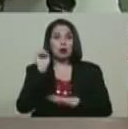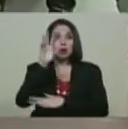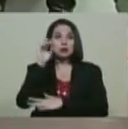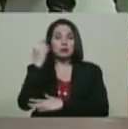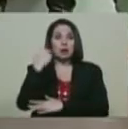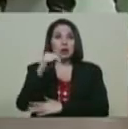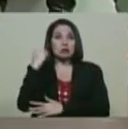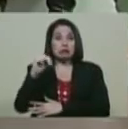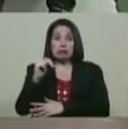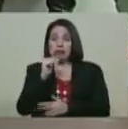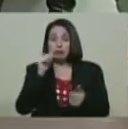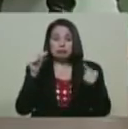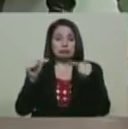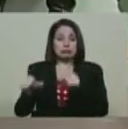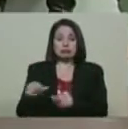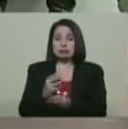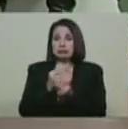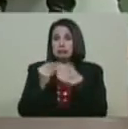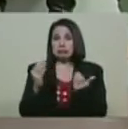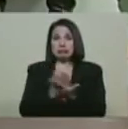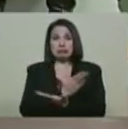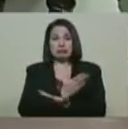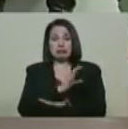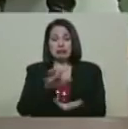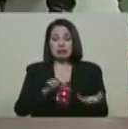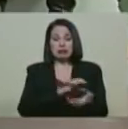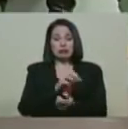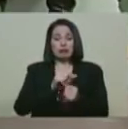Nacional agotada, destruida.